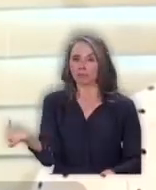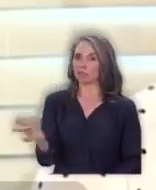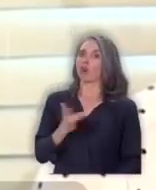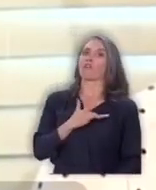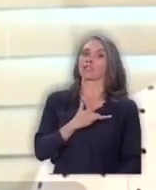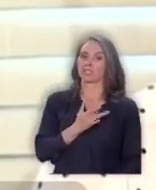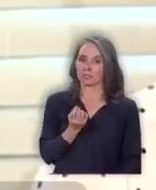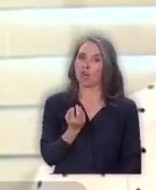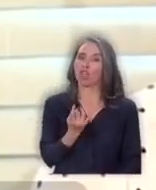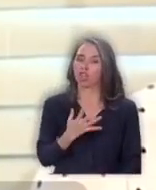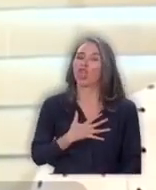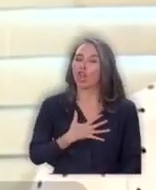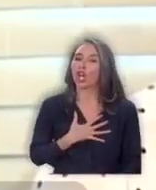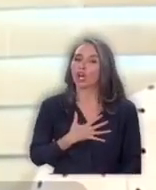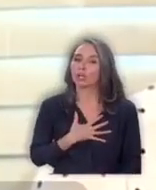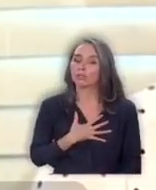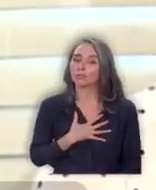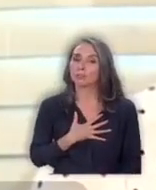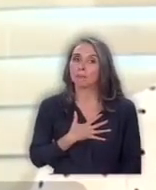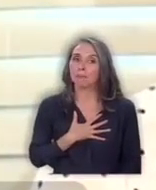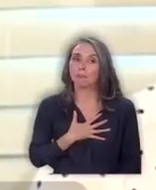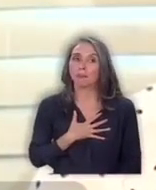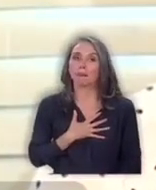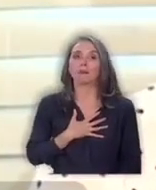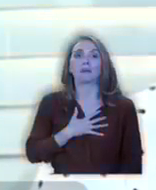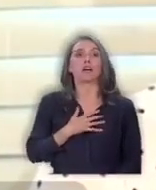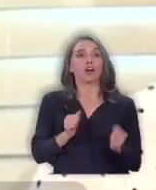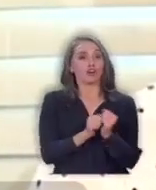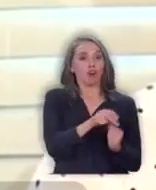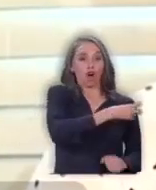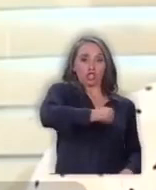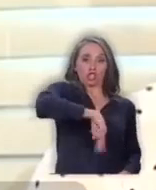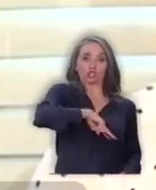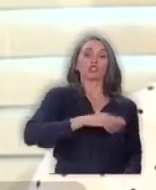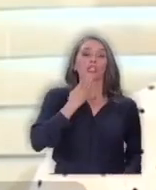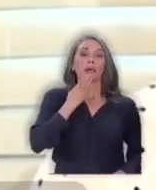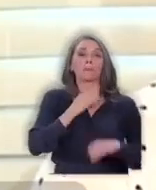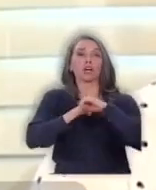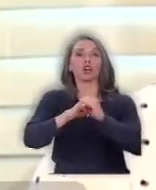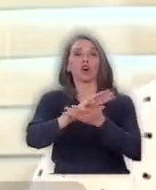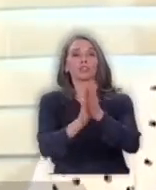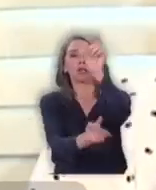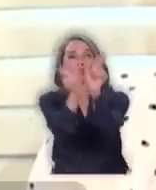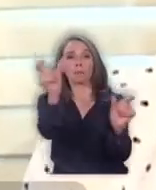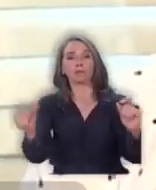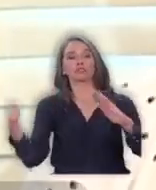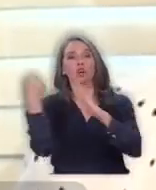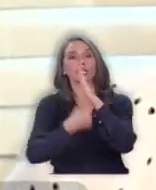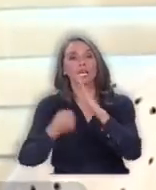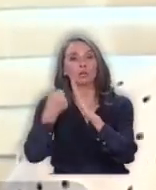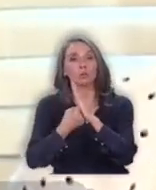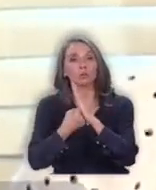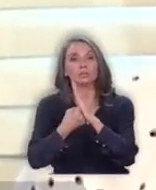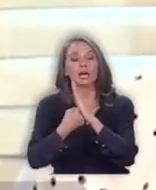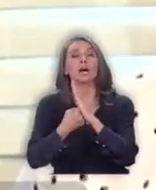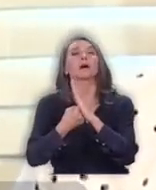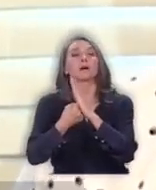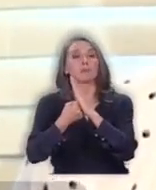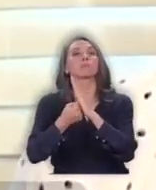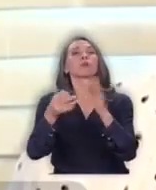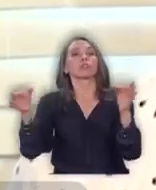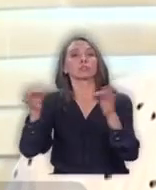y es doloroso. Y no solo con nosotros, sino contra todos quienes luchan por crear